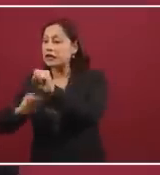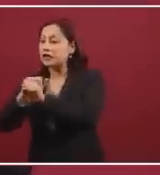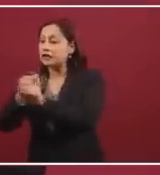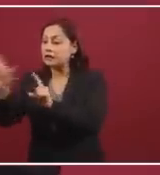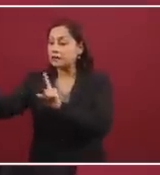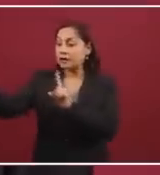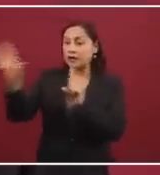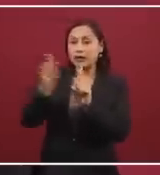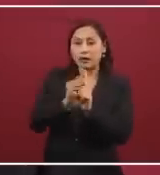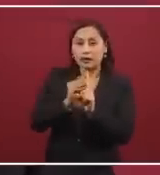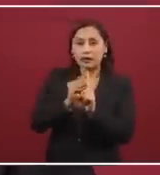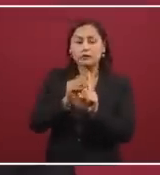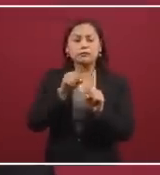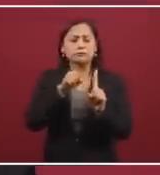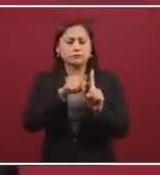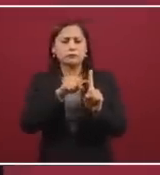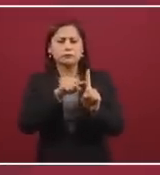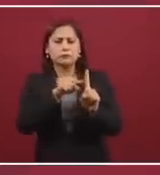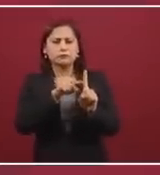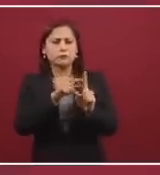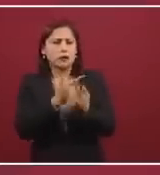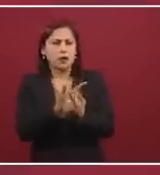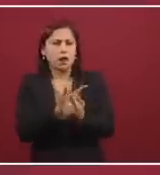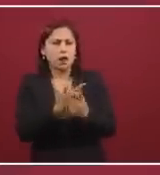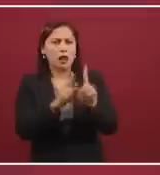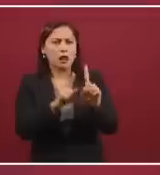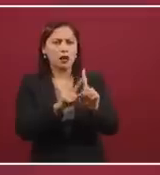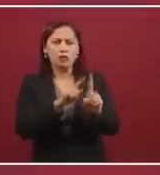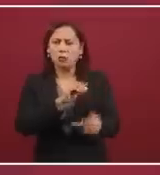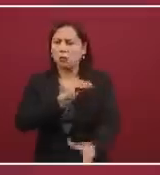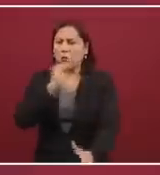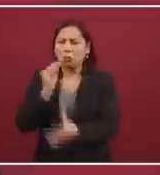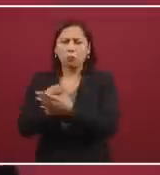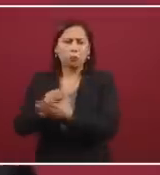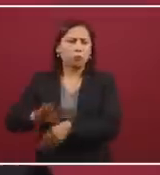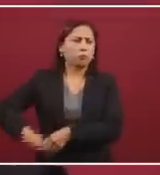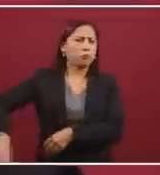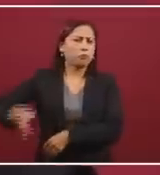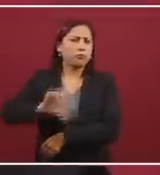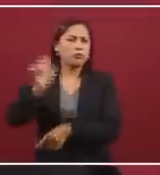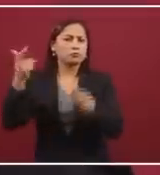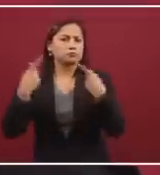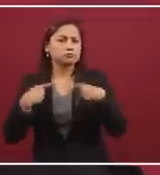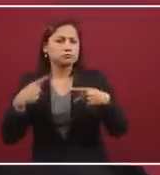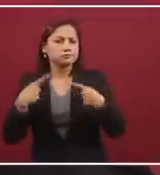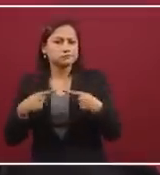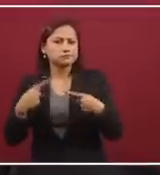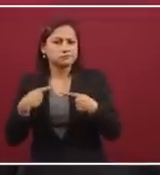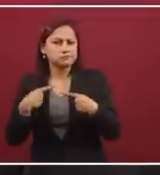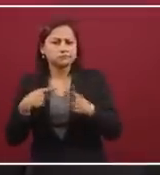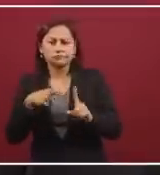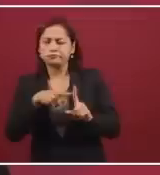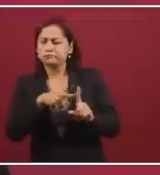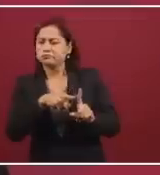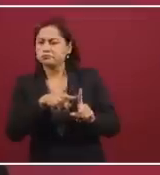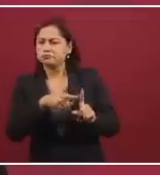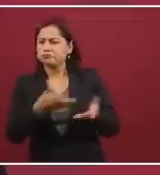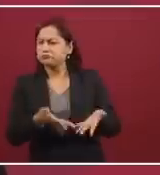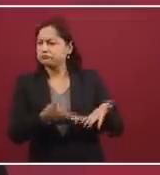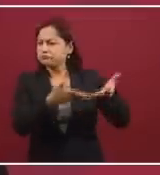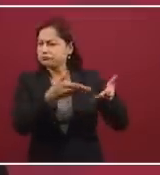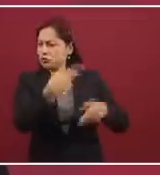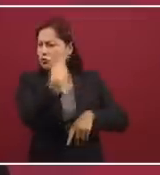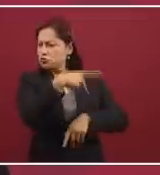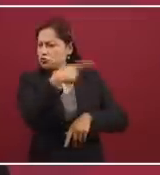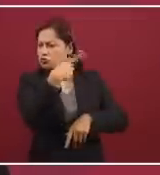dar la espalda a los dolores de la humanidad y trabajar en su propio